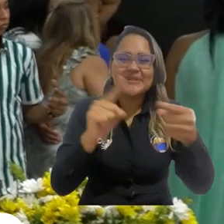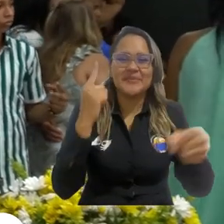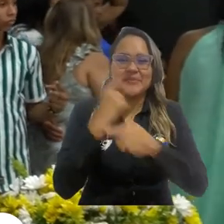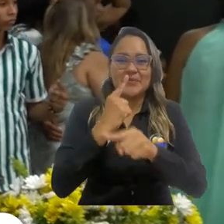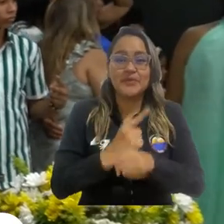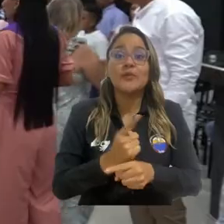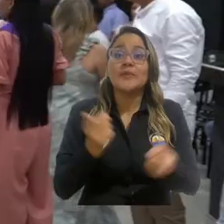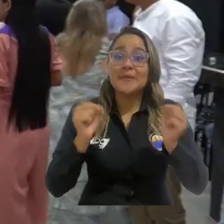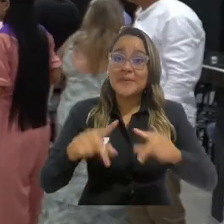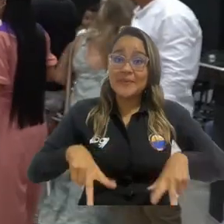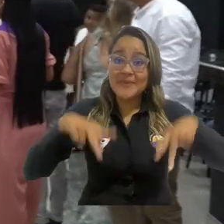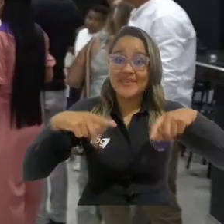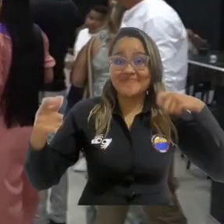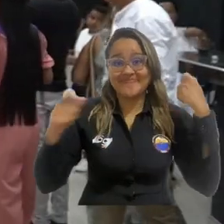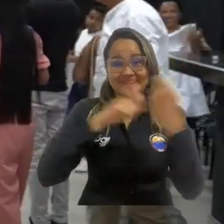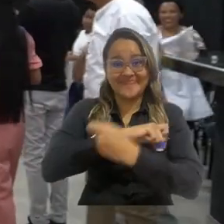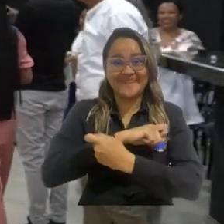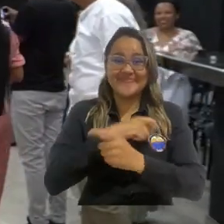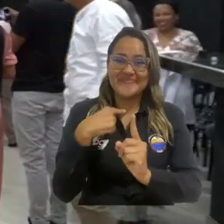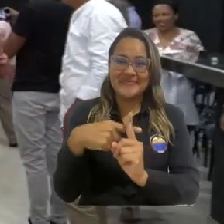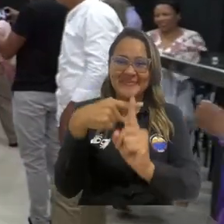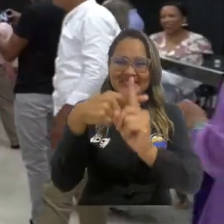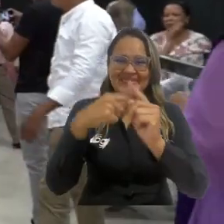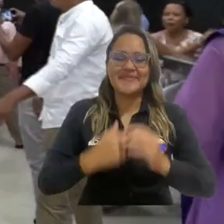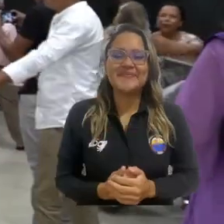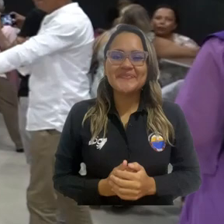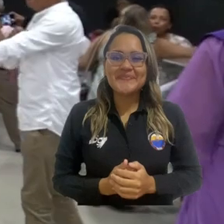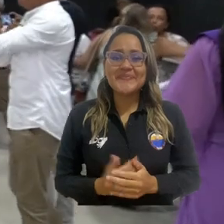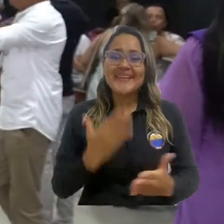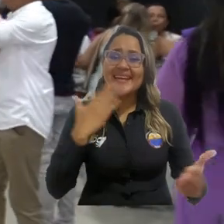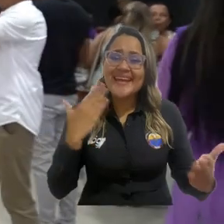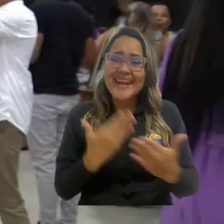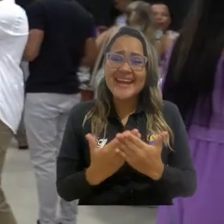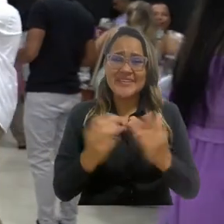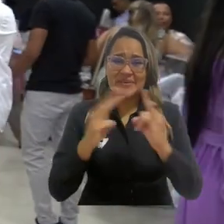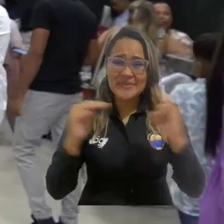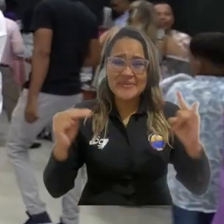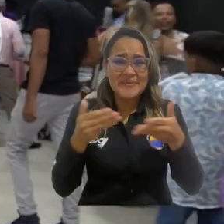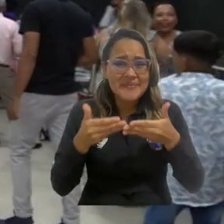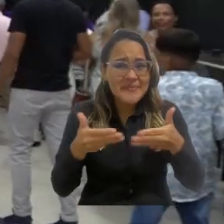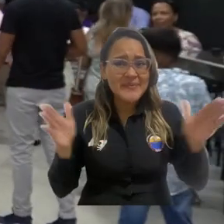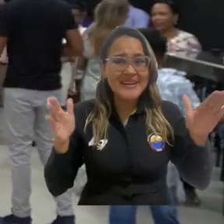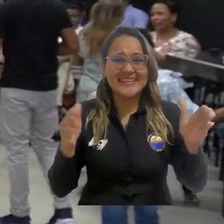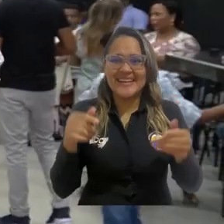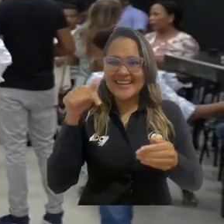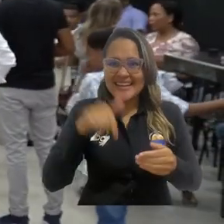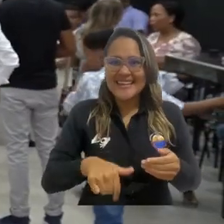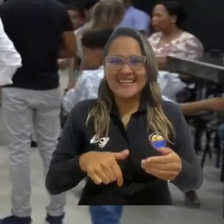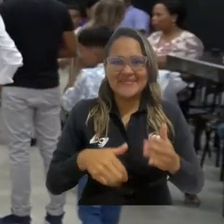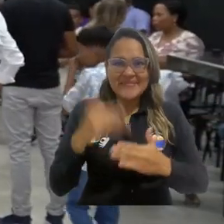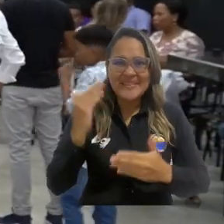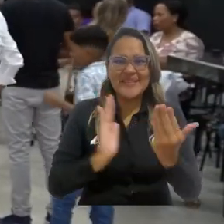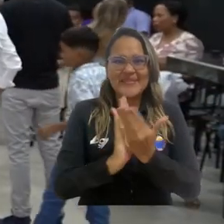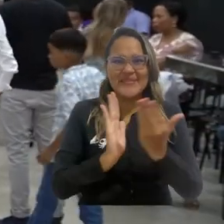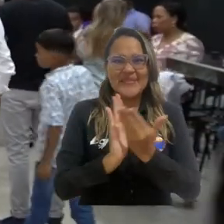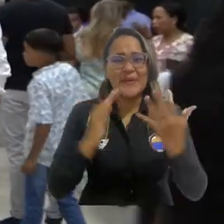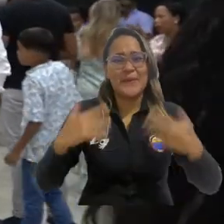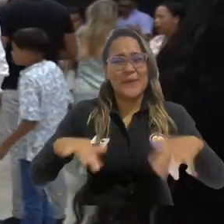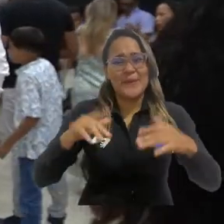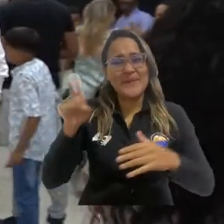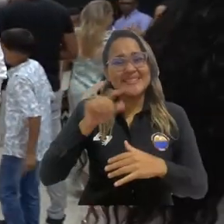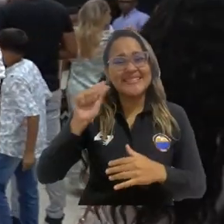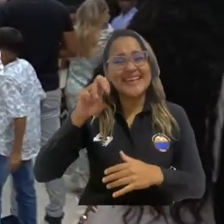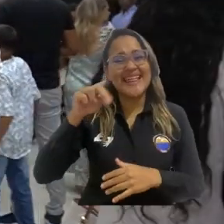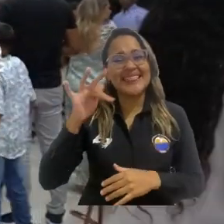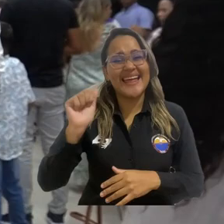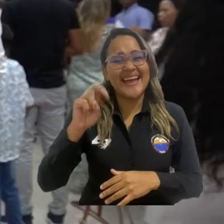vidas positivamente. Realmente estoy muy agradecida con la Universidad Magdalena por abrirnos las puertas aquí en Santa Ana. Este triunfo pues se lo